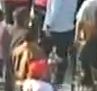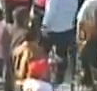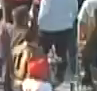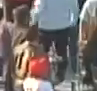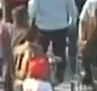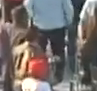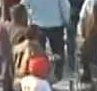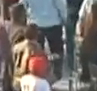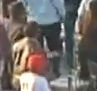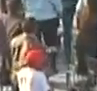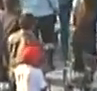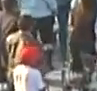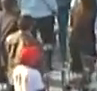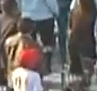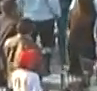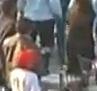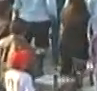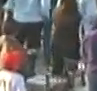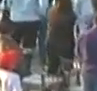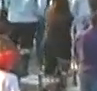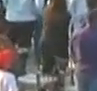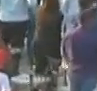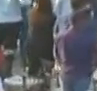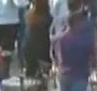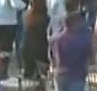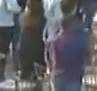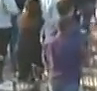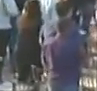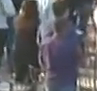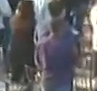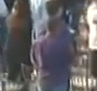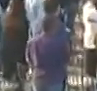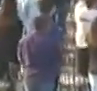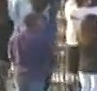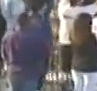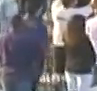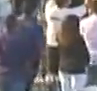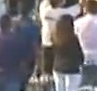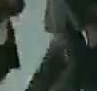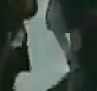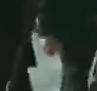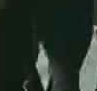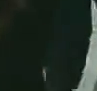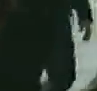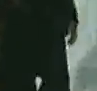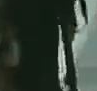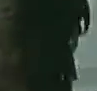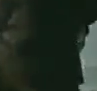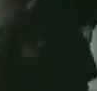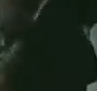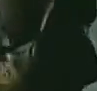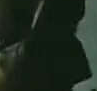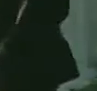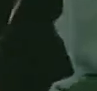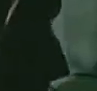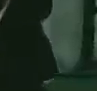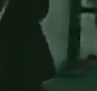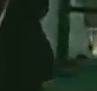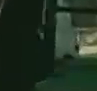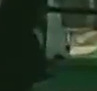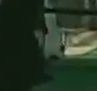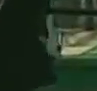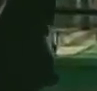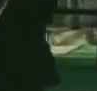Plaza Bicentenaria de la ciudad de Barcelona, cuando por mandato constitucional será juramentado y tomará posesión como gobernador del